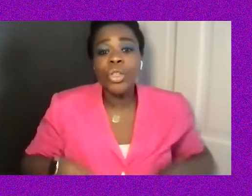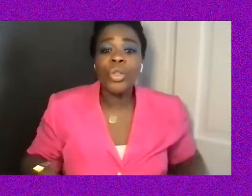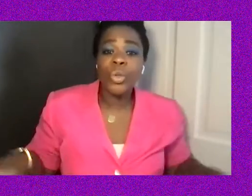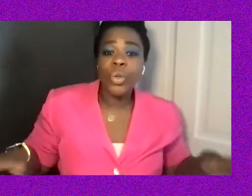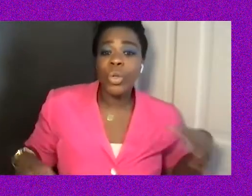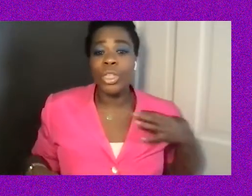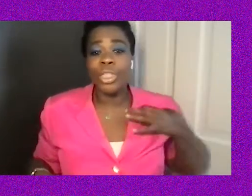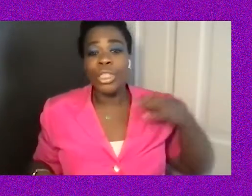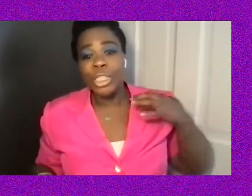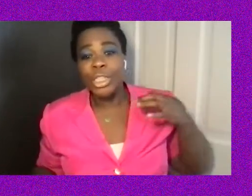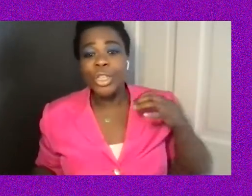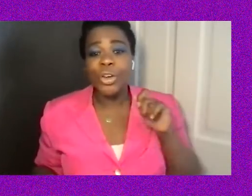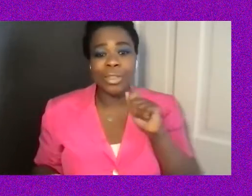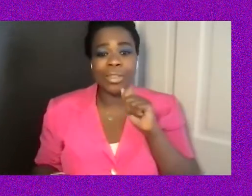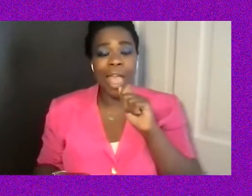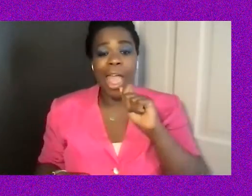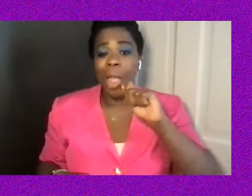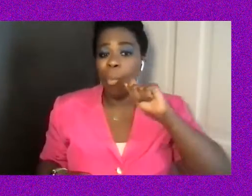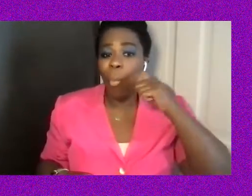la